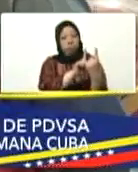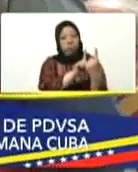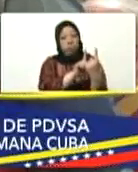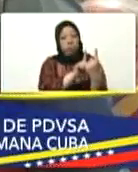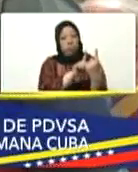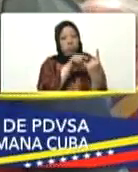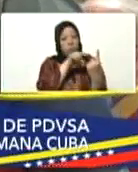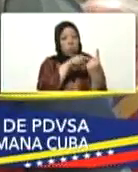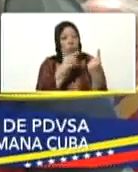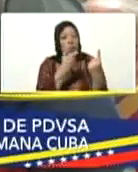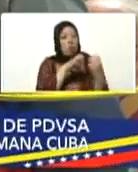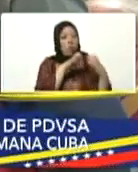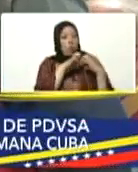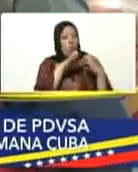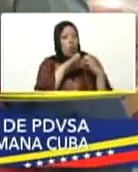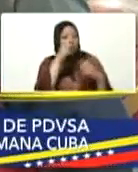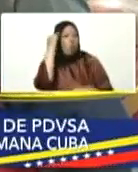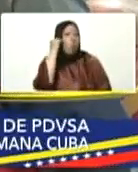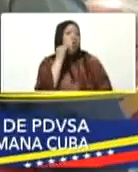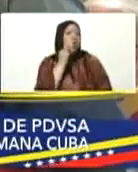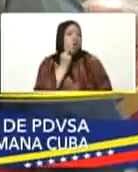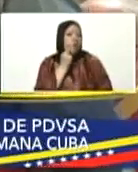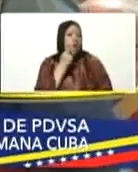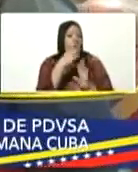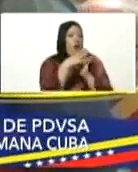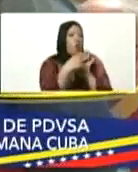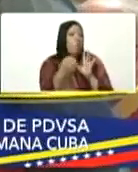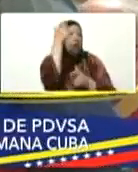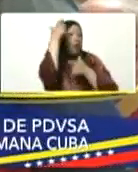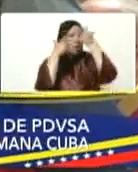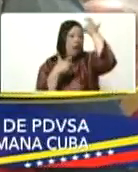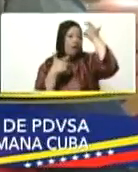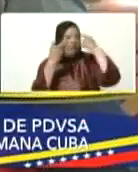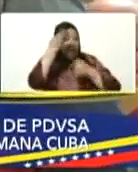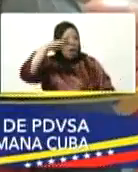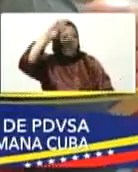un pedazo del corazón de Bolívar, un pedazo del corazón de Chávez allá en Cuba.